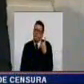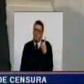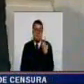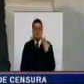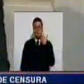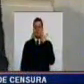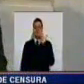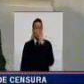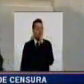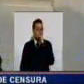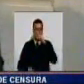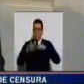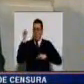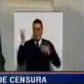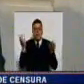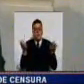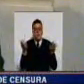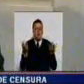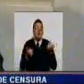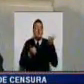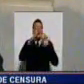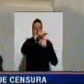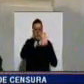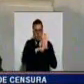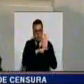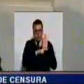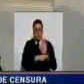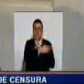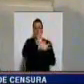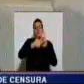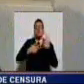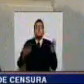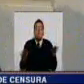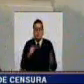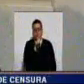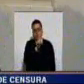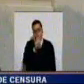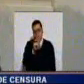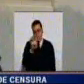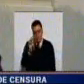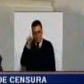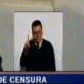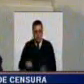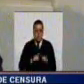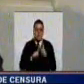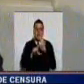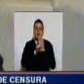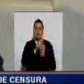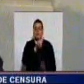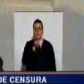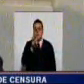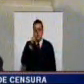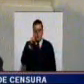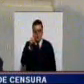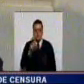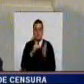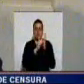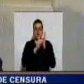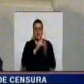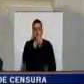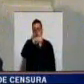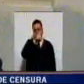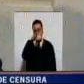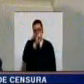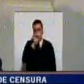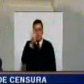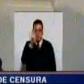que aplican para la privatización de Isagen son la Constitución Nacional, la Ley 226 y los decretos